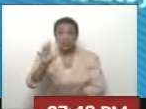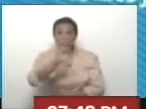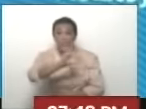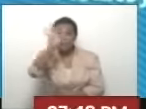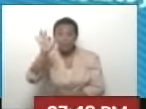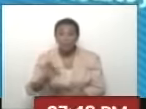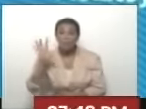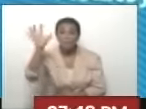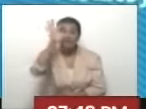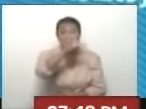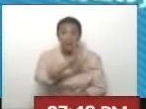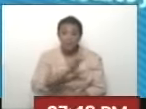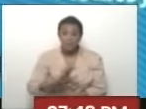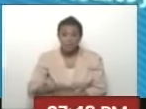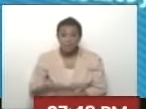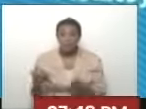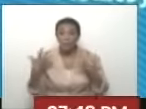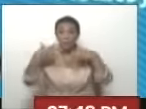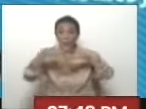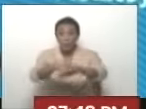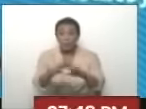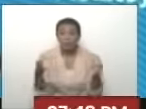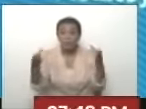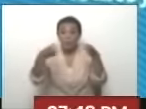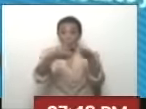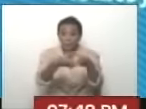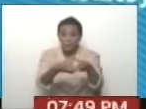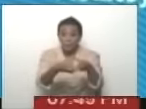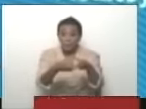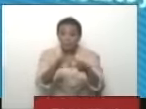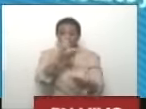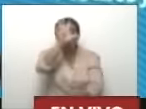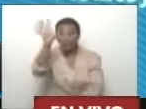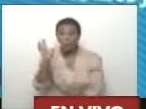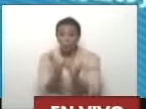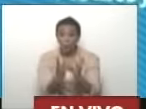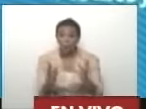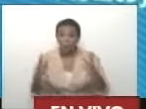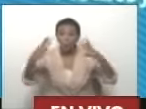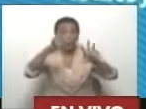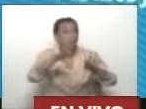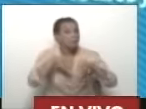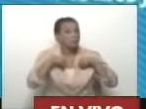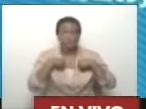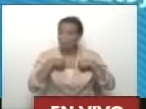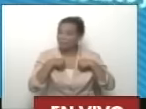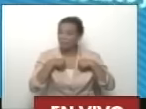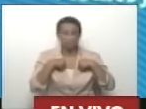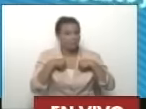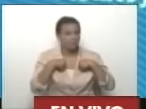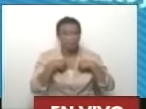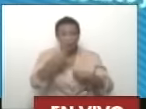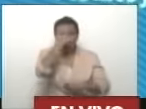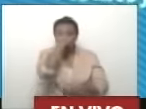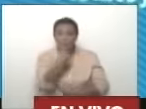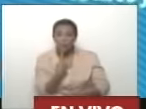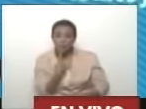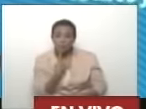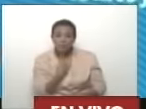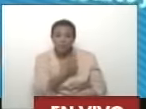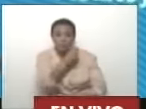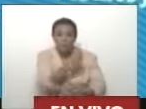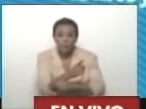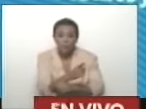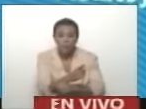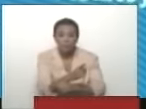61% de los países miembros de la Organización de Naciones Unidas no reconocemos el carácter compulsivo